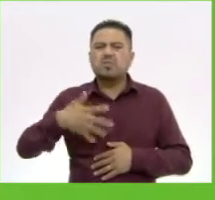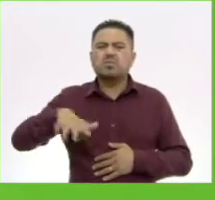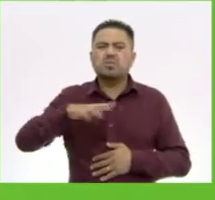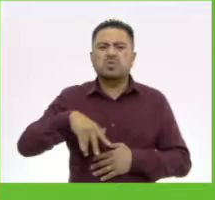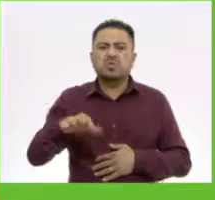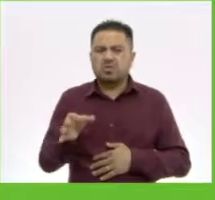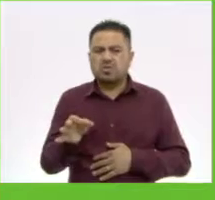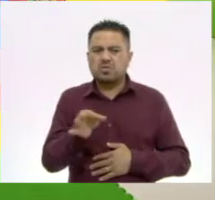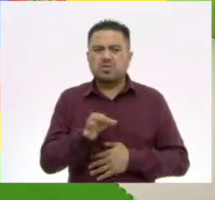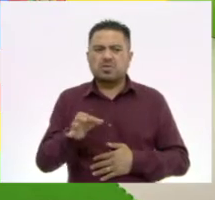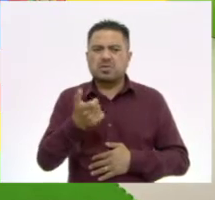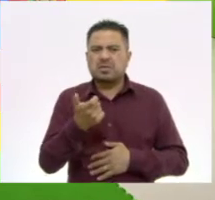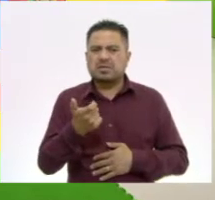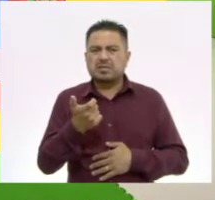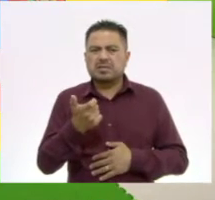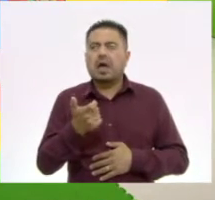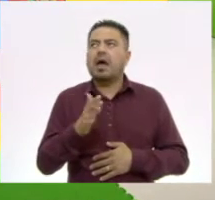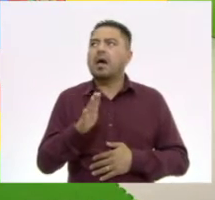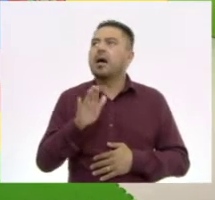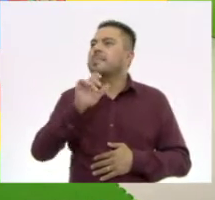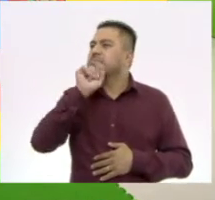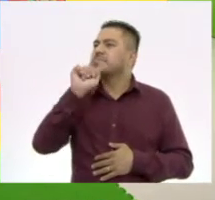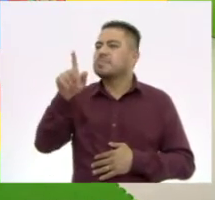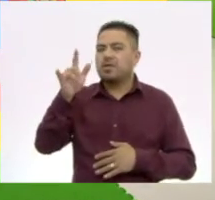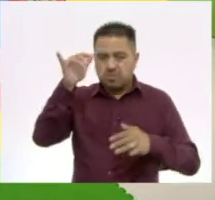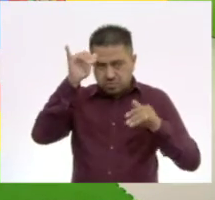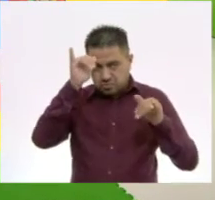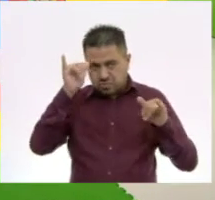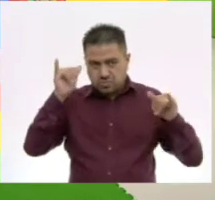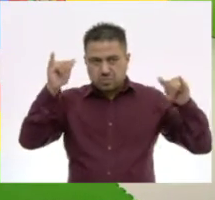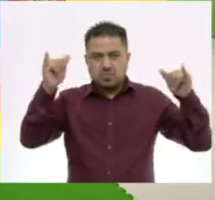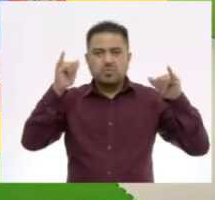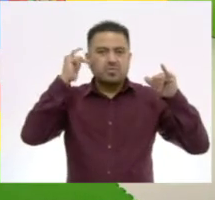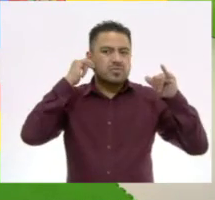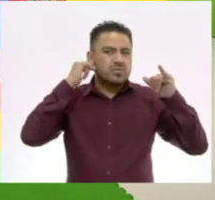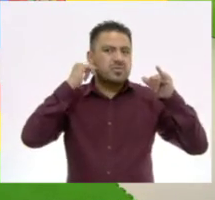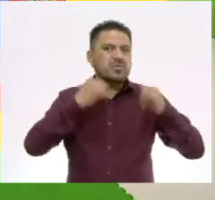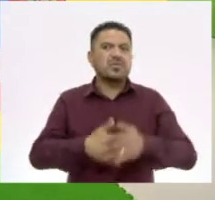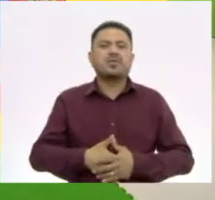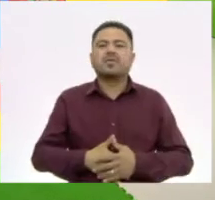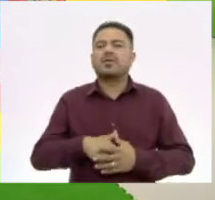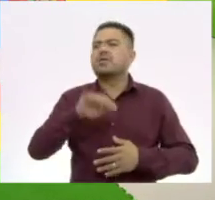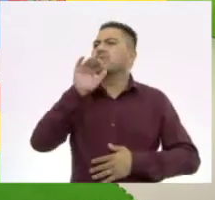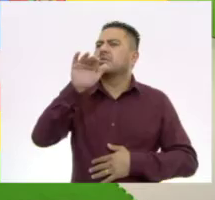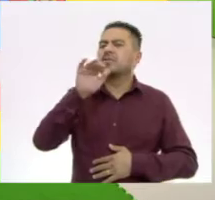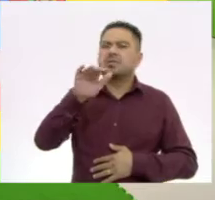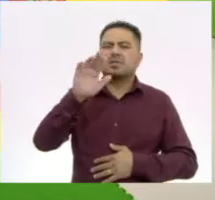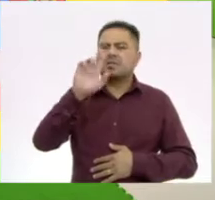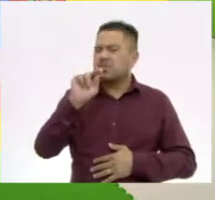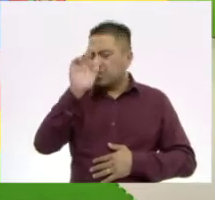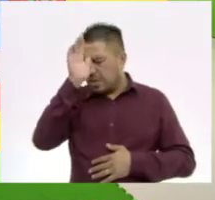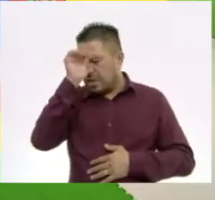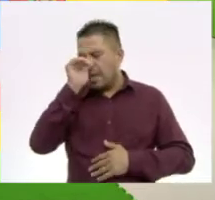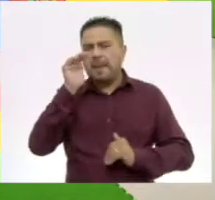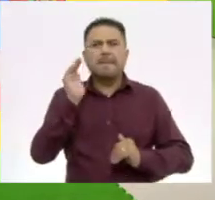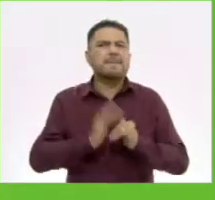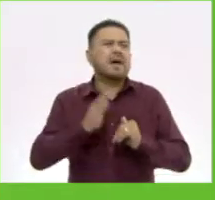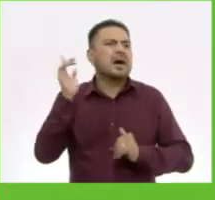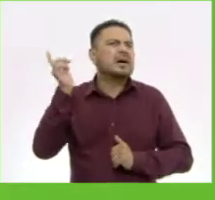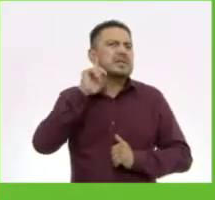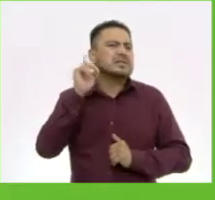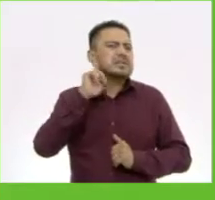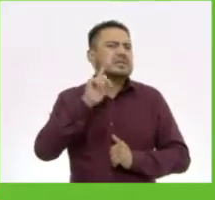monedas cierto a ágil y también había una vaca como oye pero ya no recuerdo que más escucho